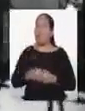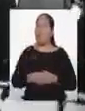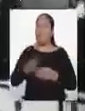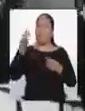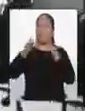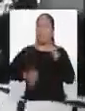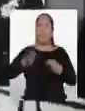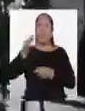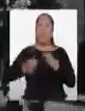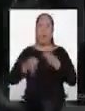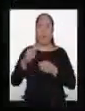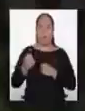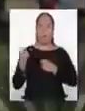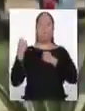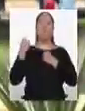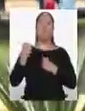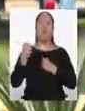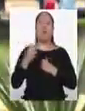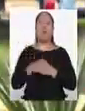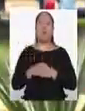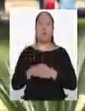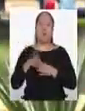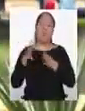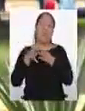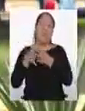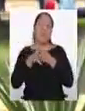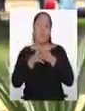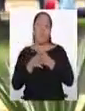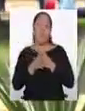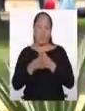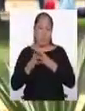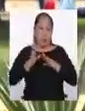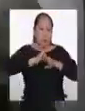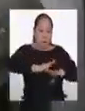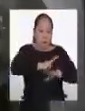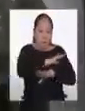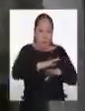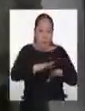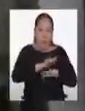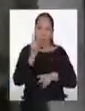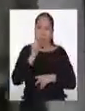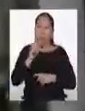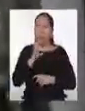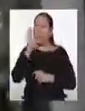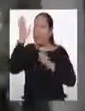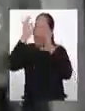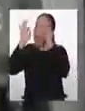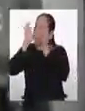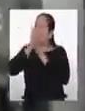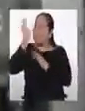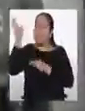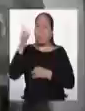haber sido Estados Unidos, que ponga coto a estos desmanes, digámoslo así.